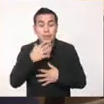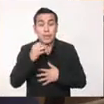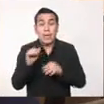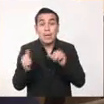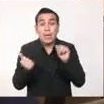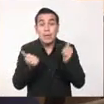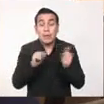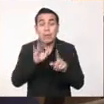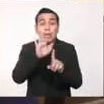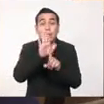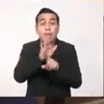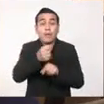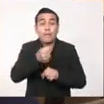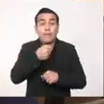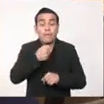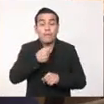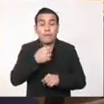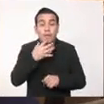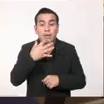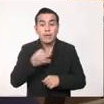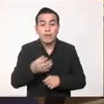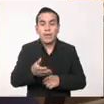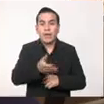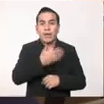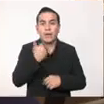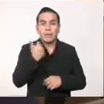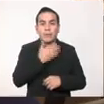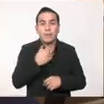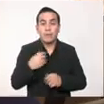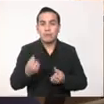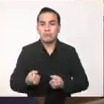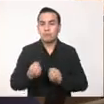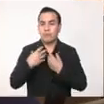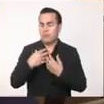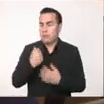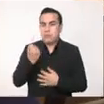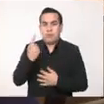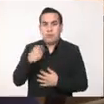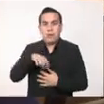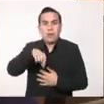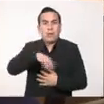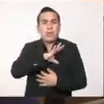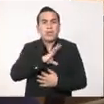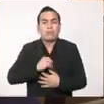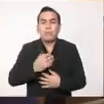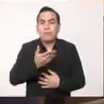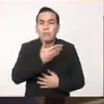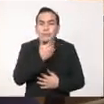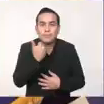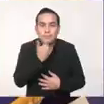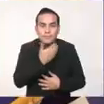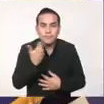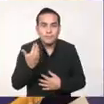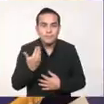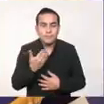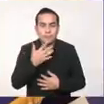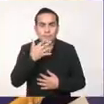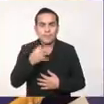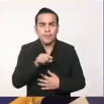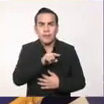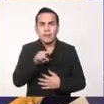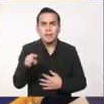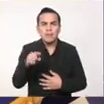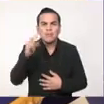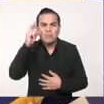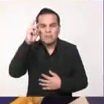Dependen de ustedes. Señores, ¿qué está pasando? Cuéntenme lo que pasa en El Salvador. Y si ustedes le